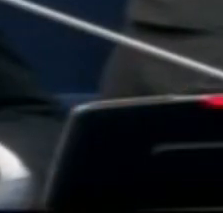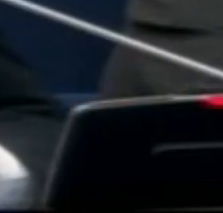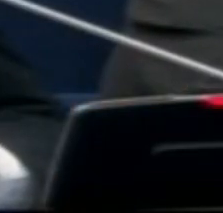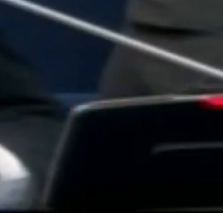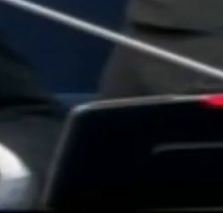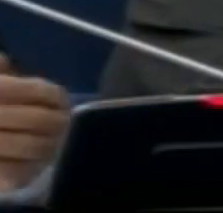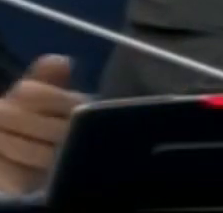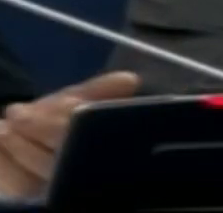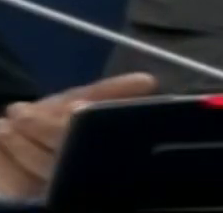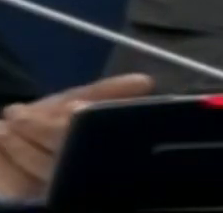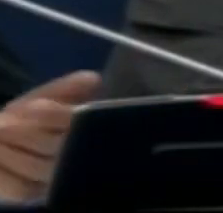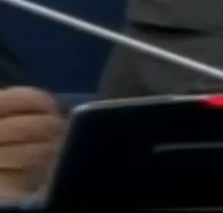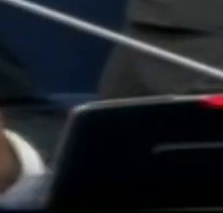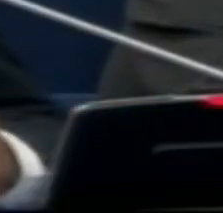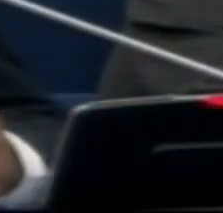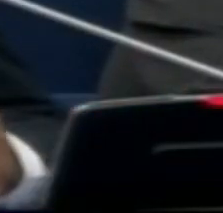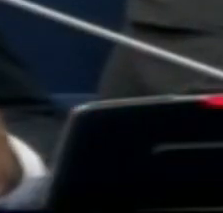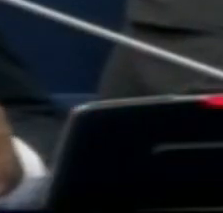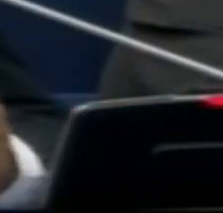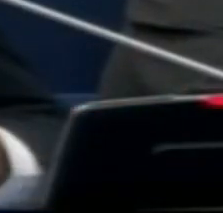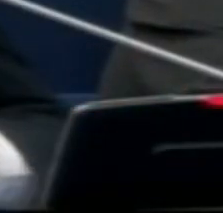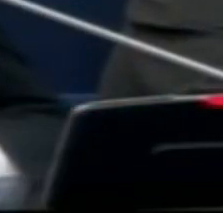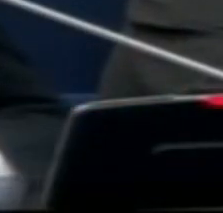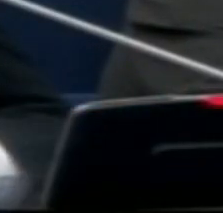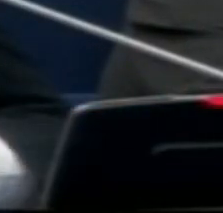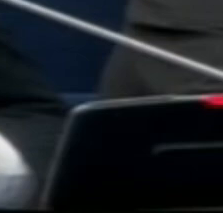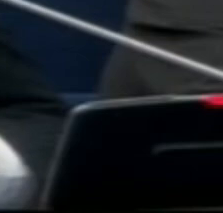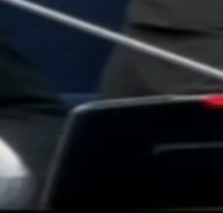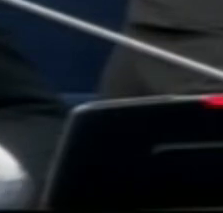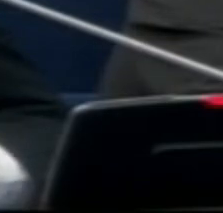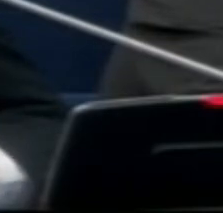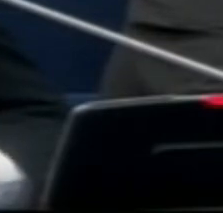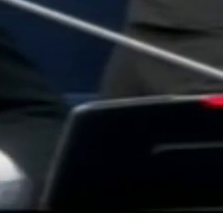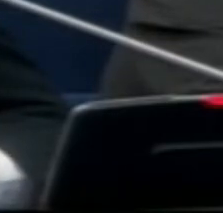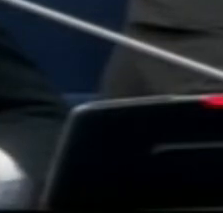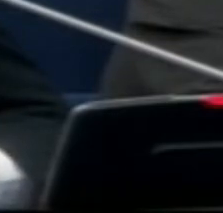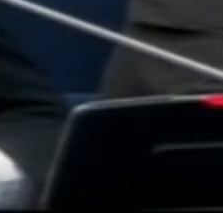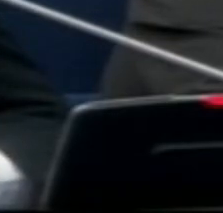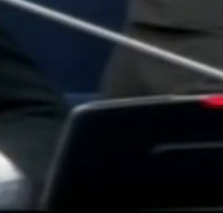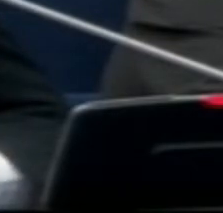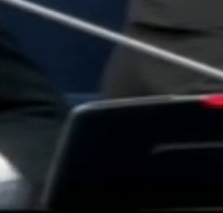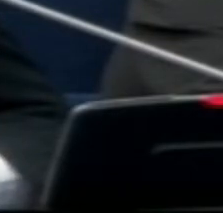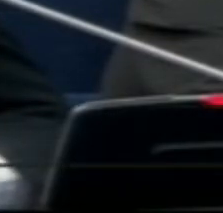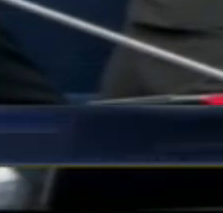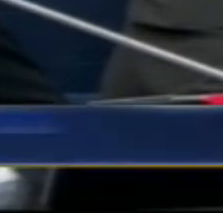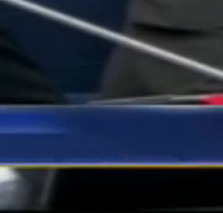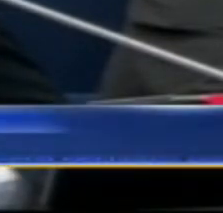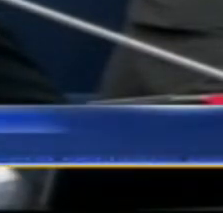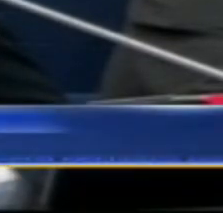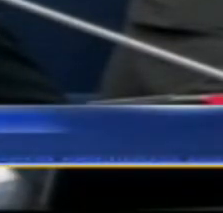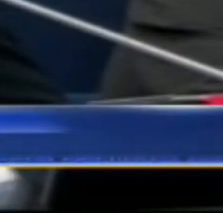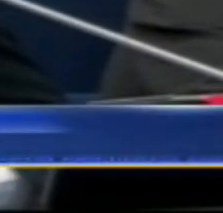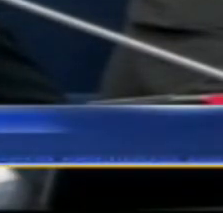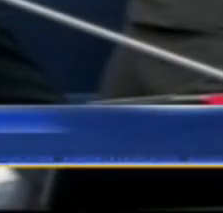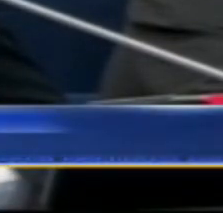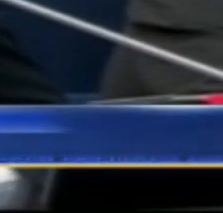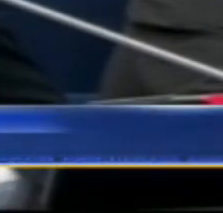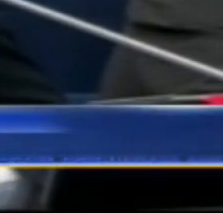presidente de la República continúe ejerciendo sus funciones después del 31 de mayo del 2019?